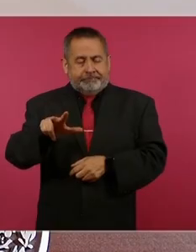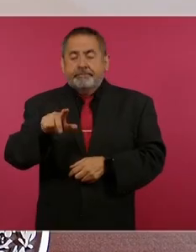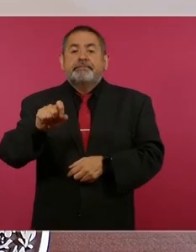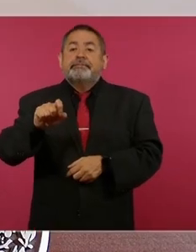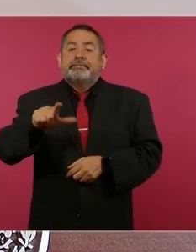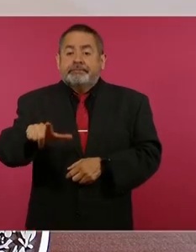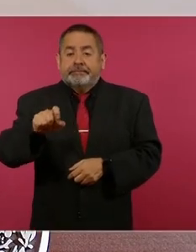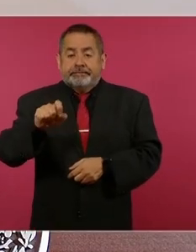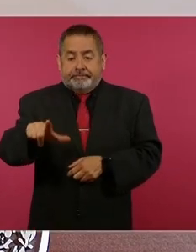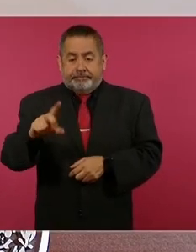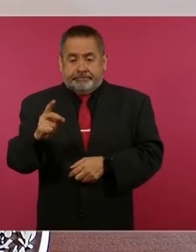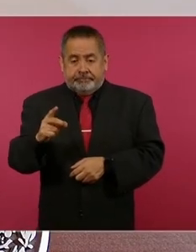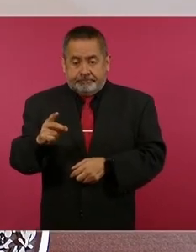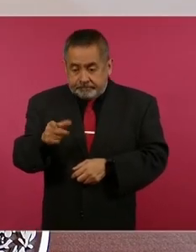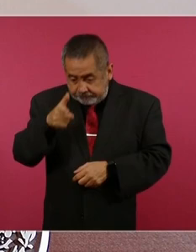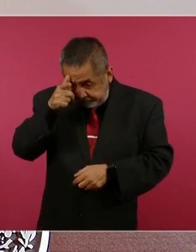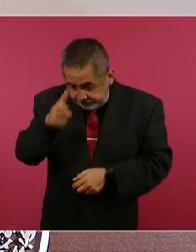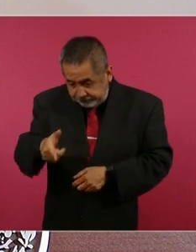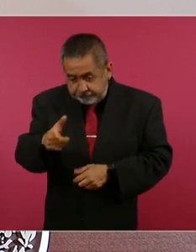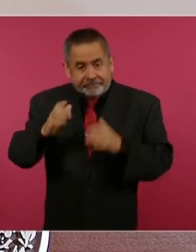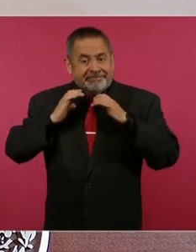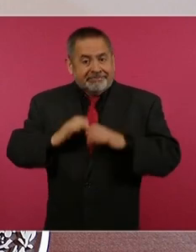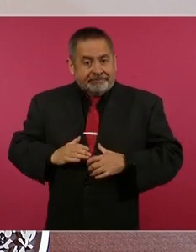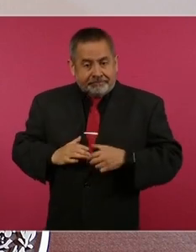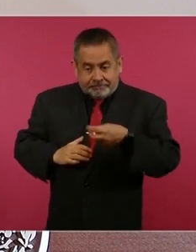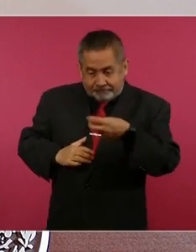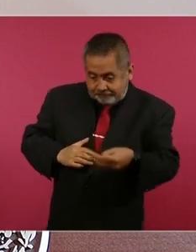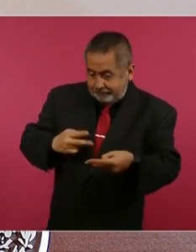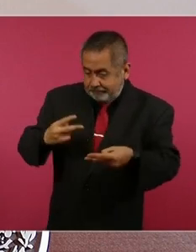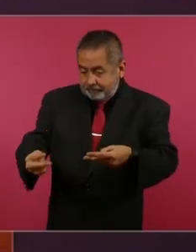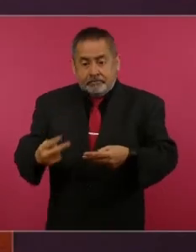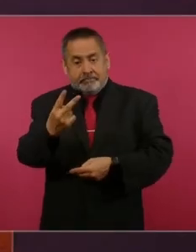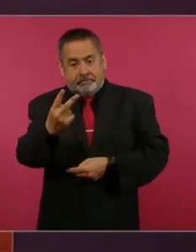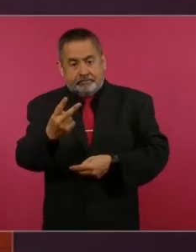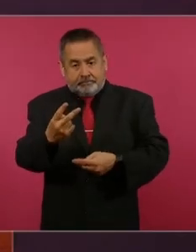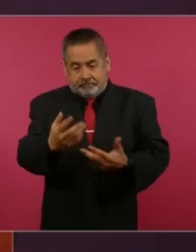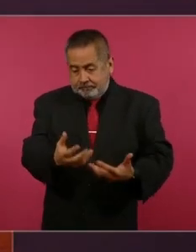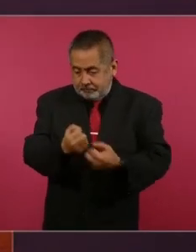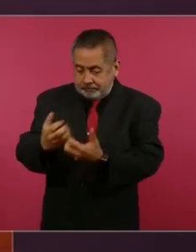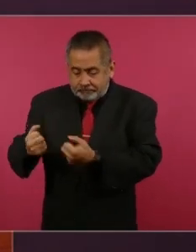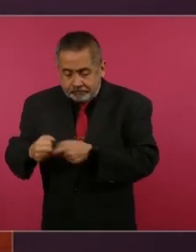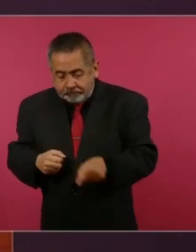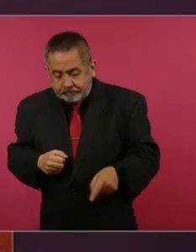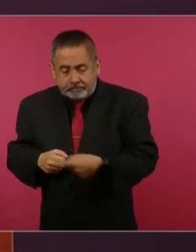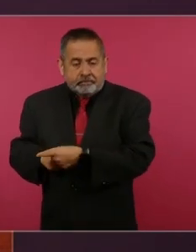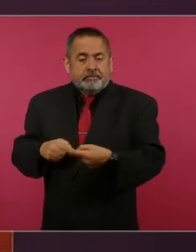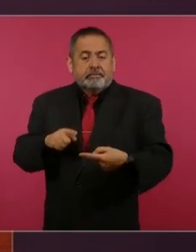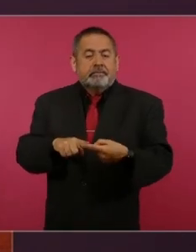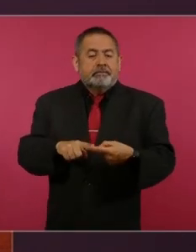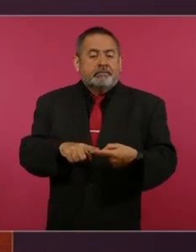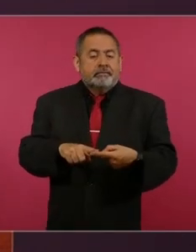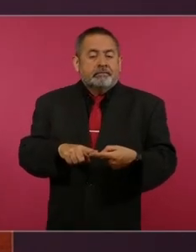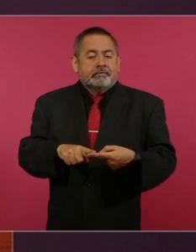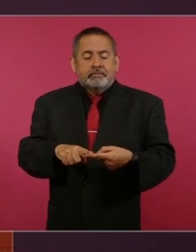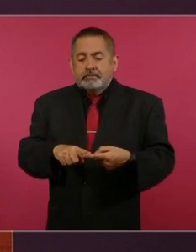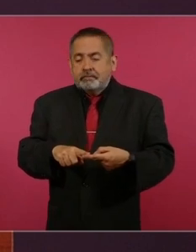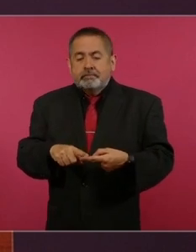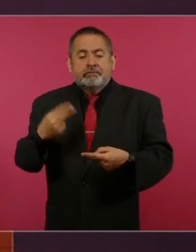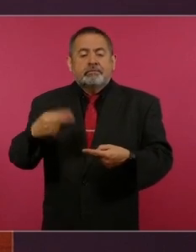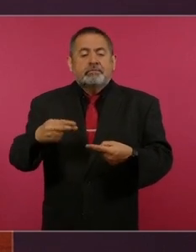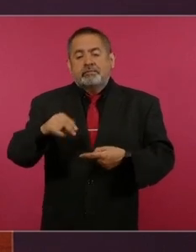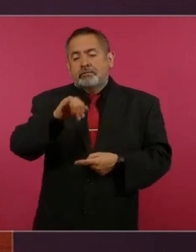se localizaron los dos primeros mineros que corresponden, ahora lo sabemos, de los